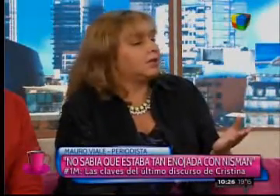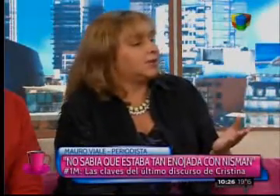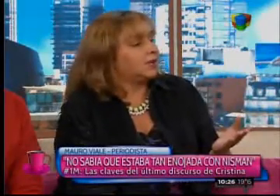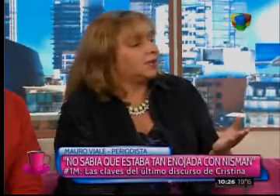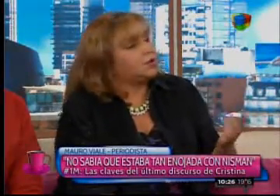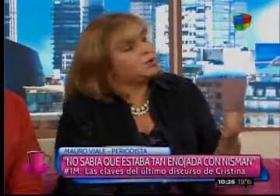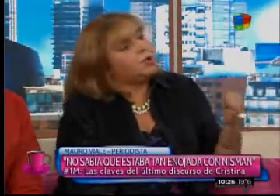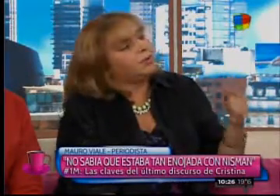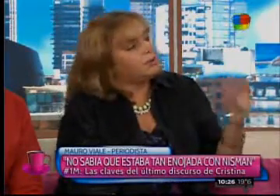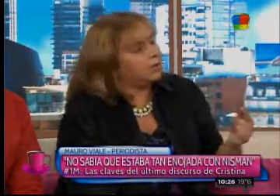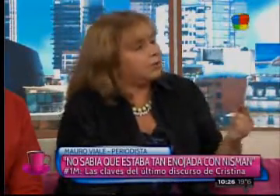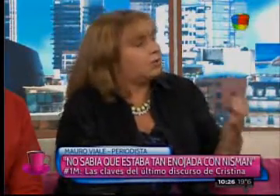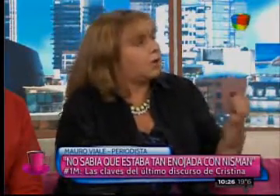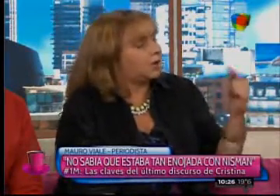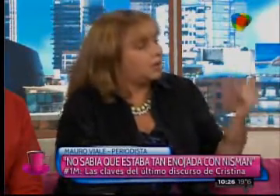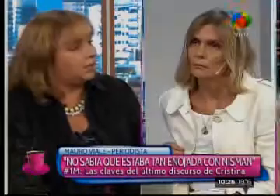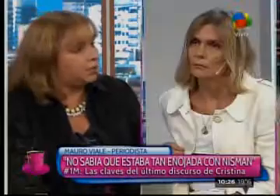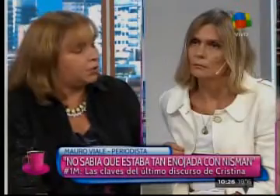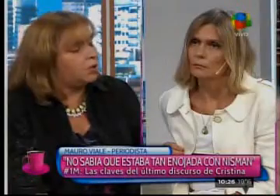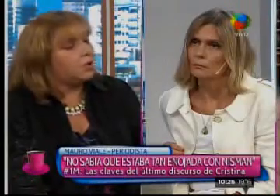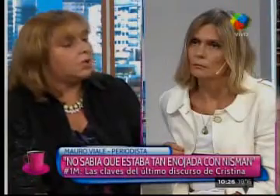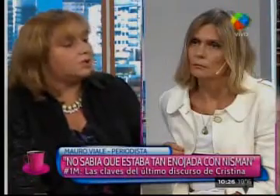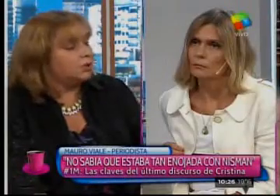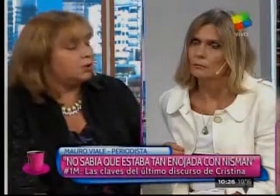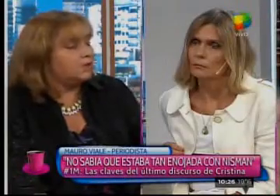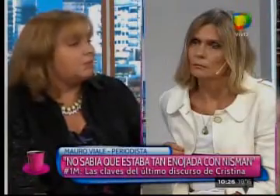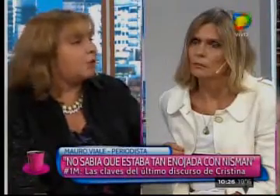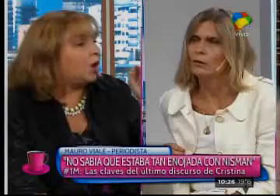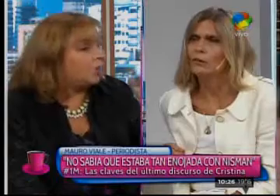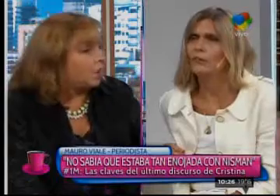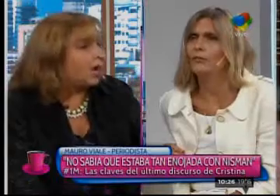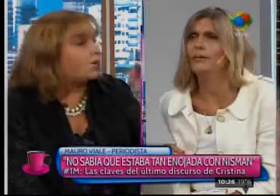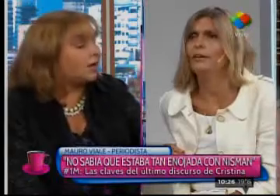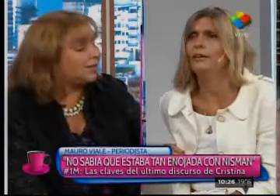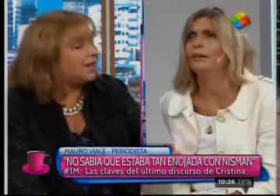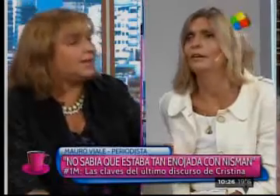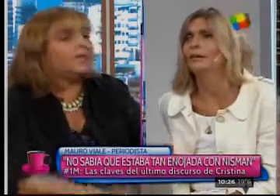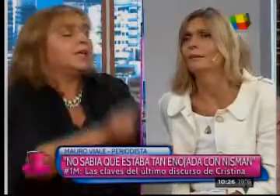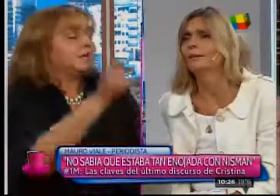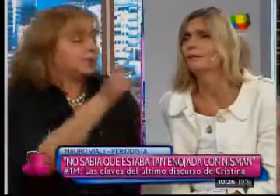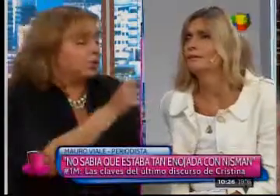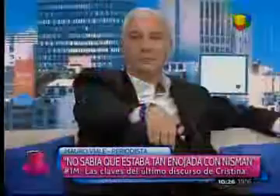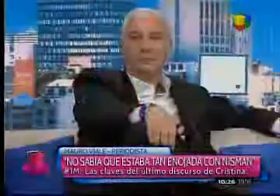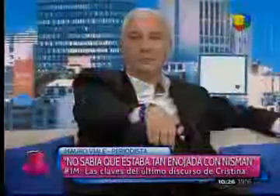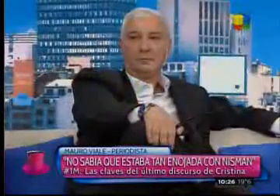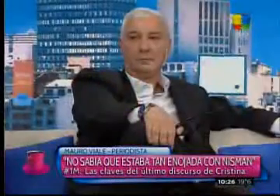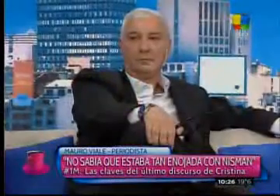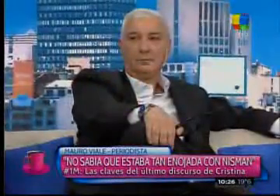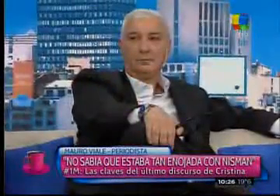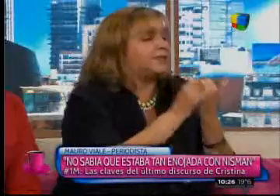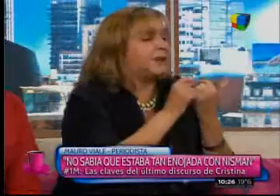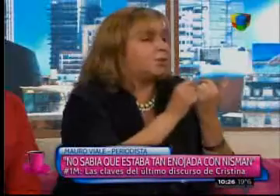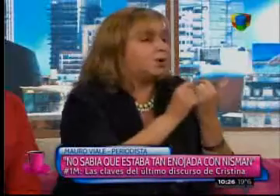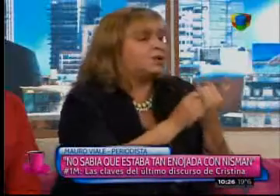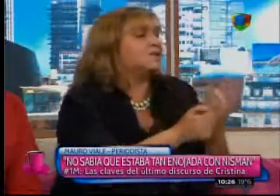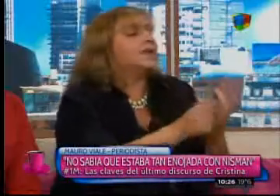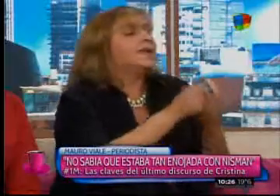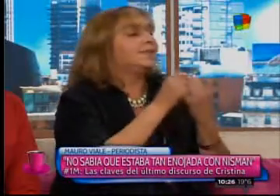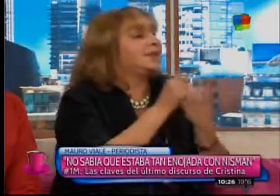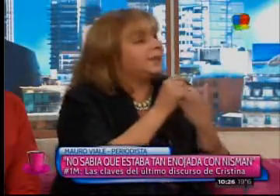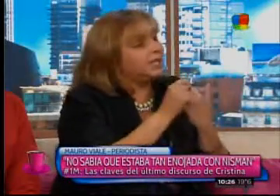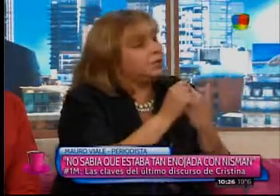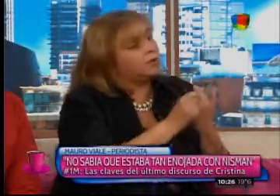testigo Natalia Fernández no solo que vivía en un local del PRO, sino que encima los abogados que tienen se los pone a Smoller Patricia